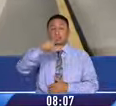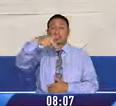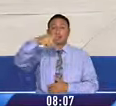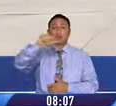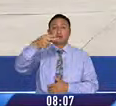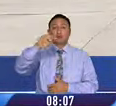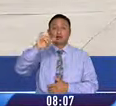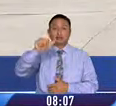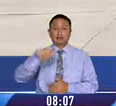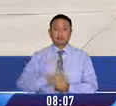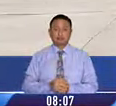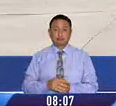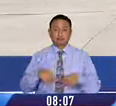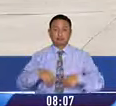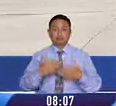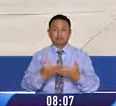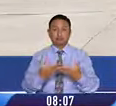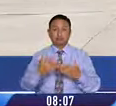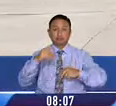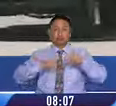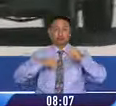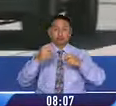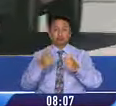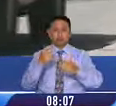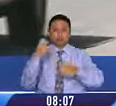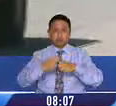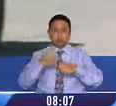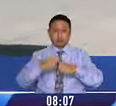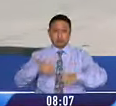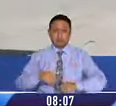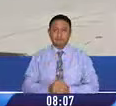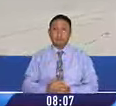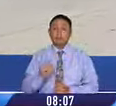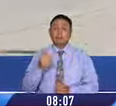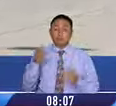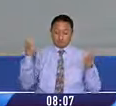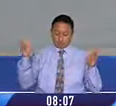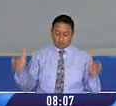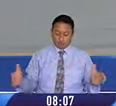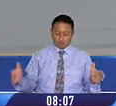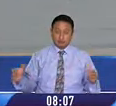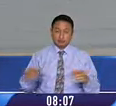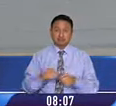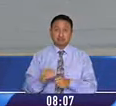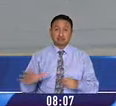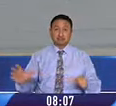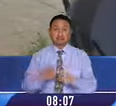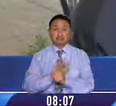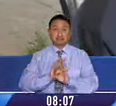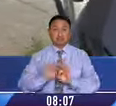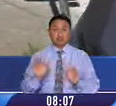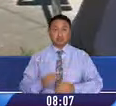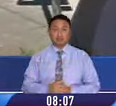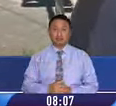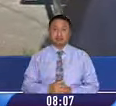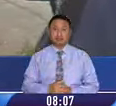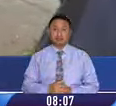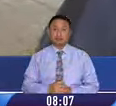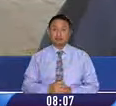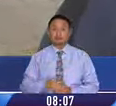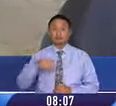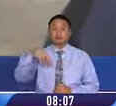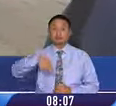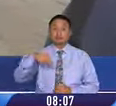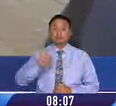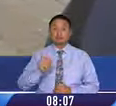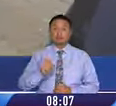sur-norte tras las obras de hormigón rígido. Se trata del primer tramo concluido en este sector. Bueno, realmente es algo